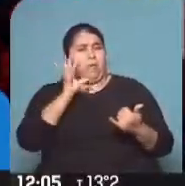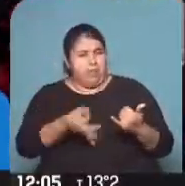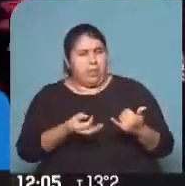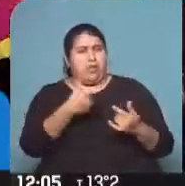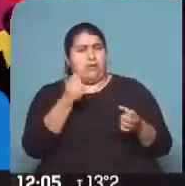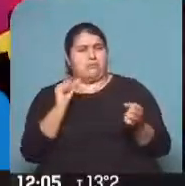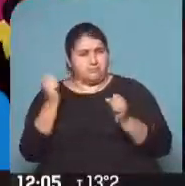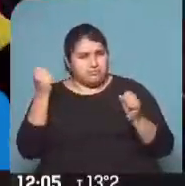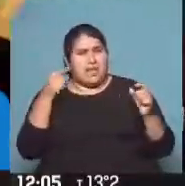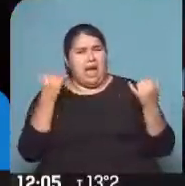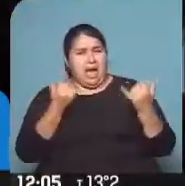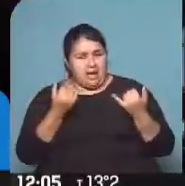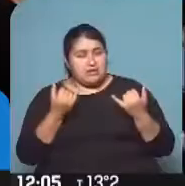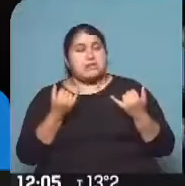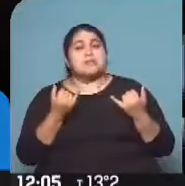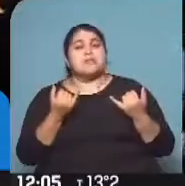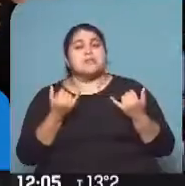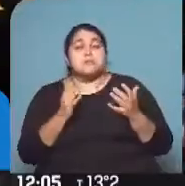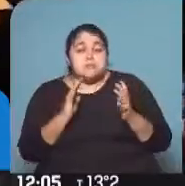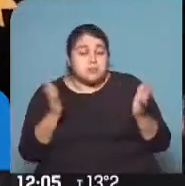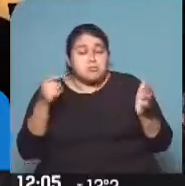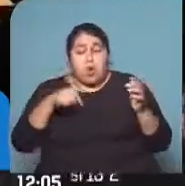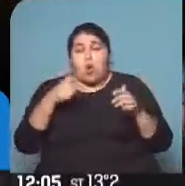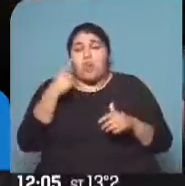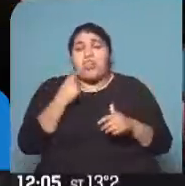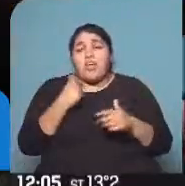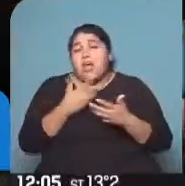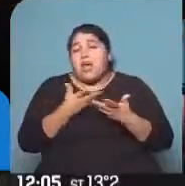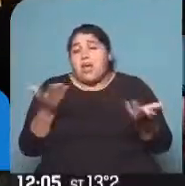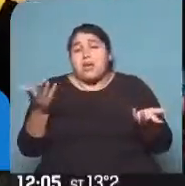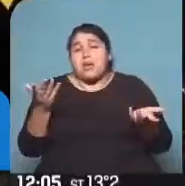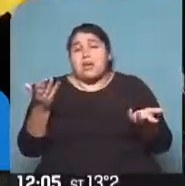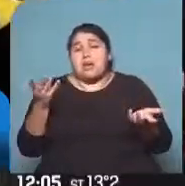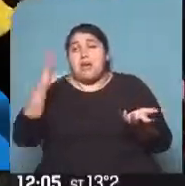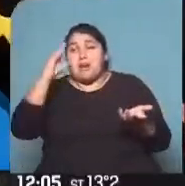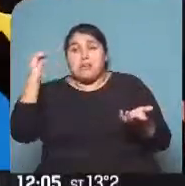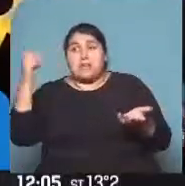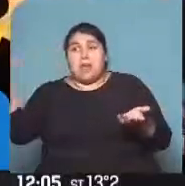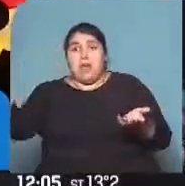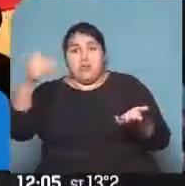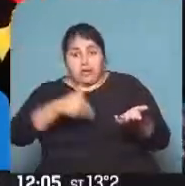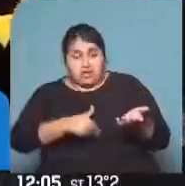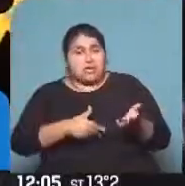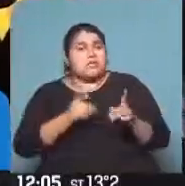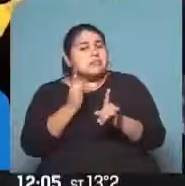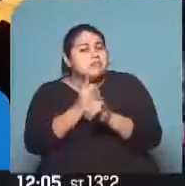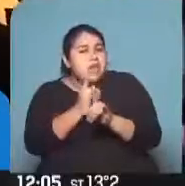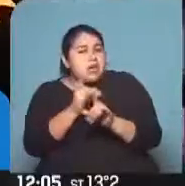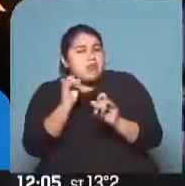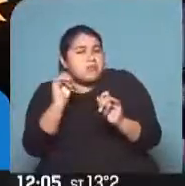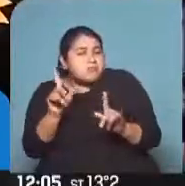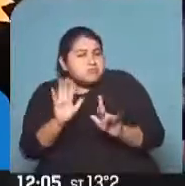desesperación. Y bueno, pasará el día de hoy, vendrá la expresidenta, como siempre,